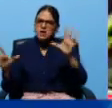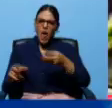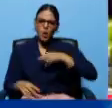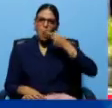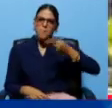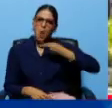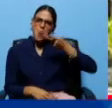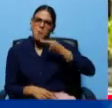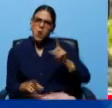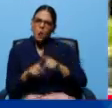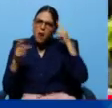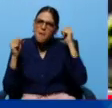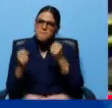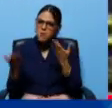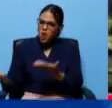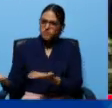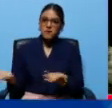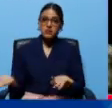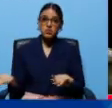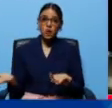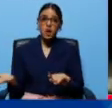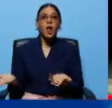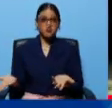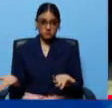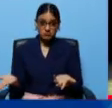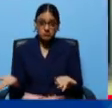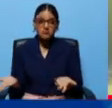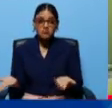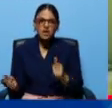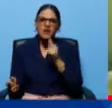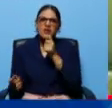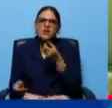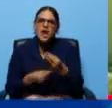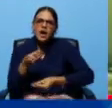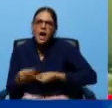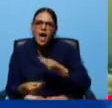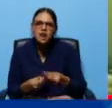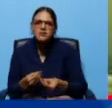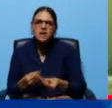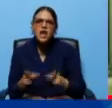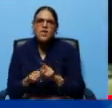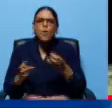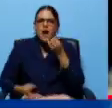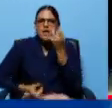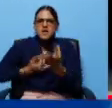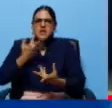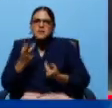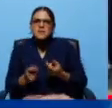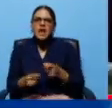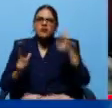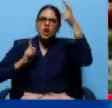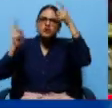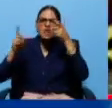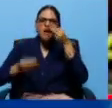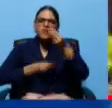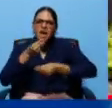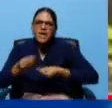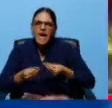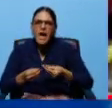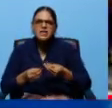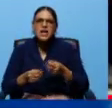claridad. Bueno, pues fue Simón Rodríguez, pues, quien fue la inspiración de nuestro comandante Hugo Chávez